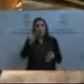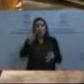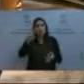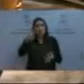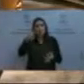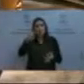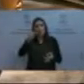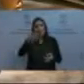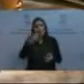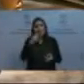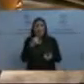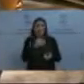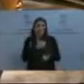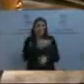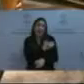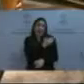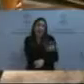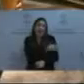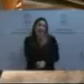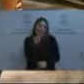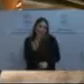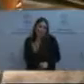con aval sí, con